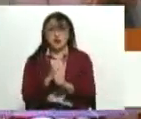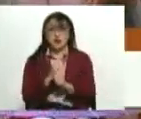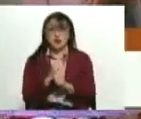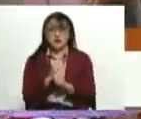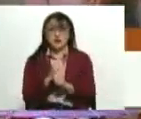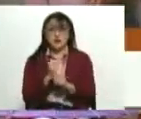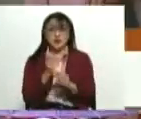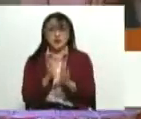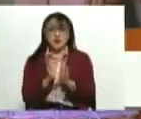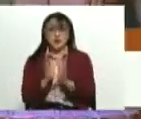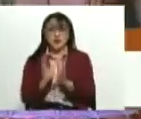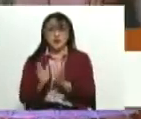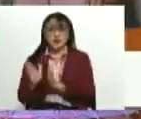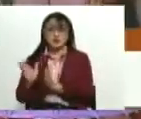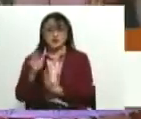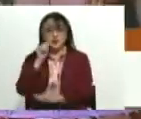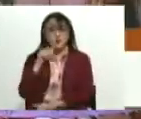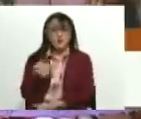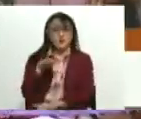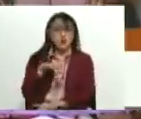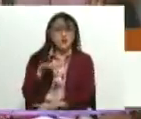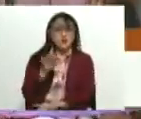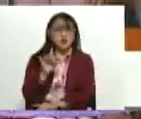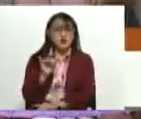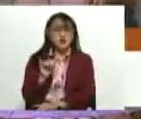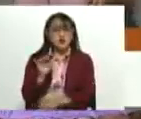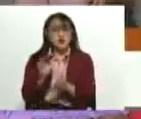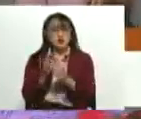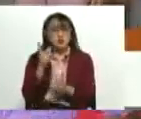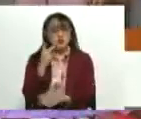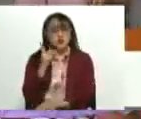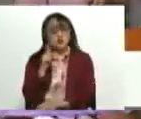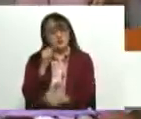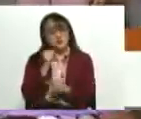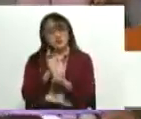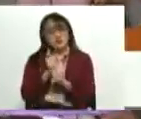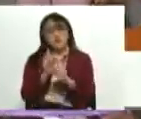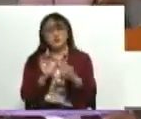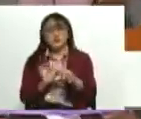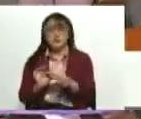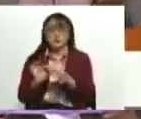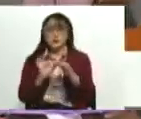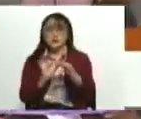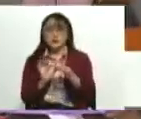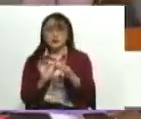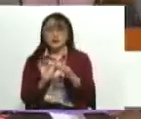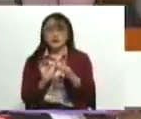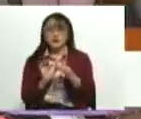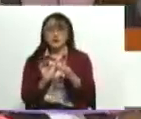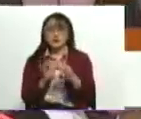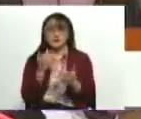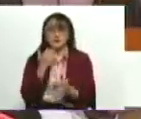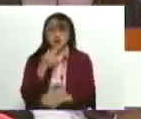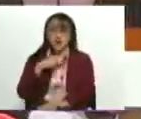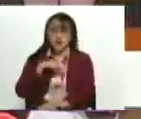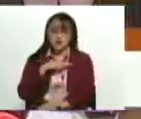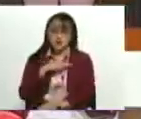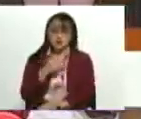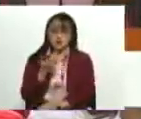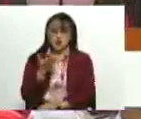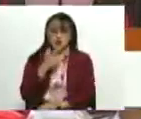la organización del pueblo y del partido, y también trabajando la unidad. Si algo somos nosotros es